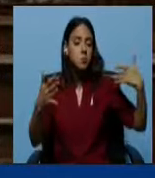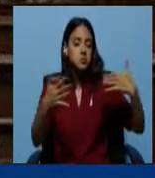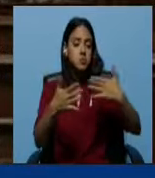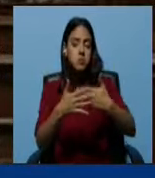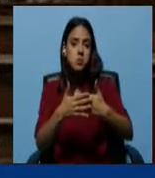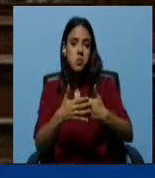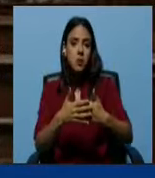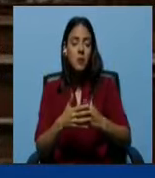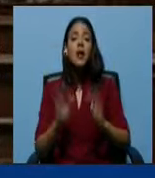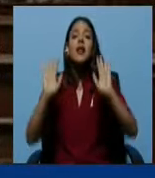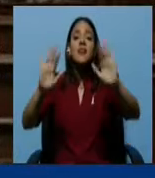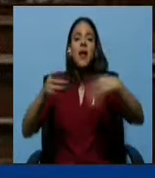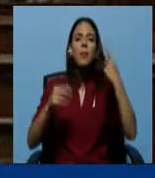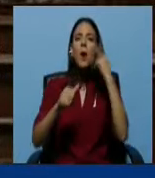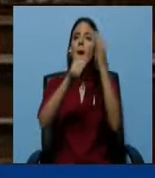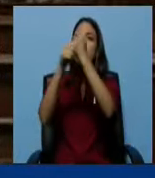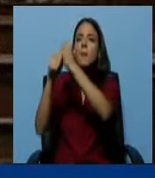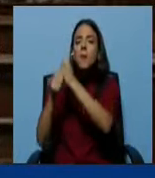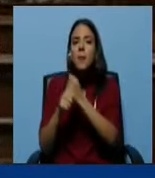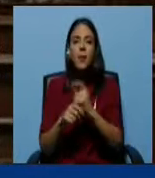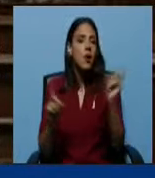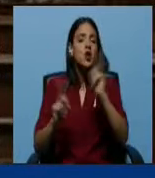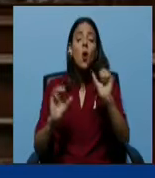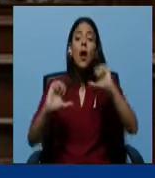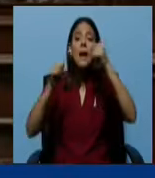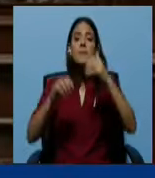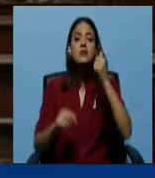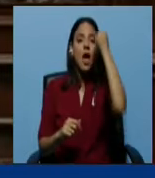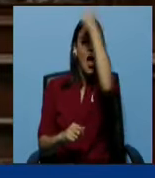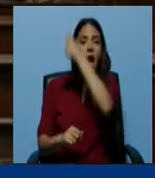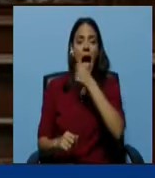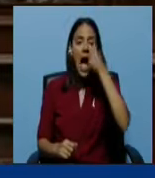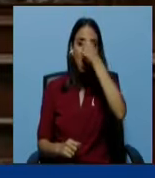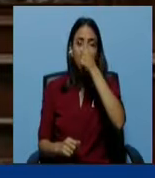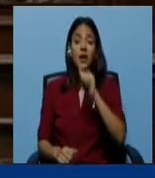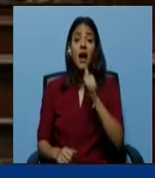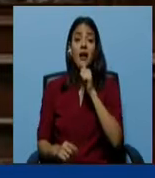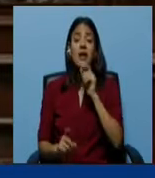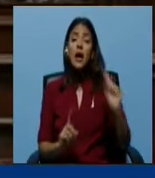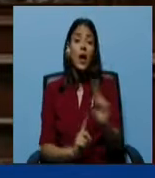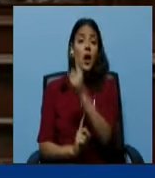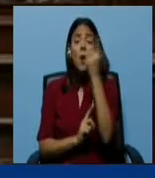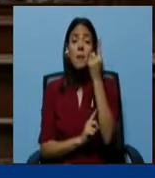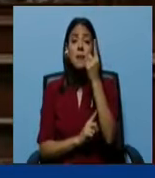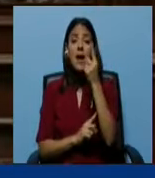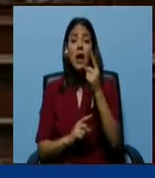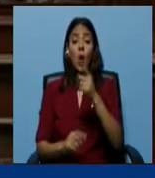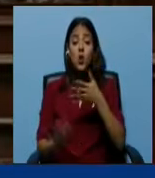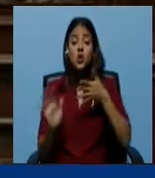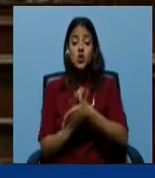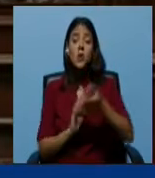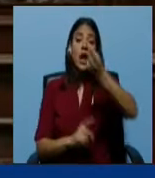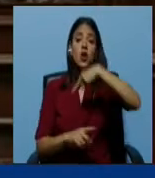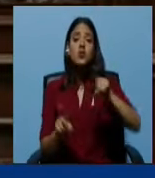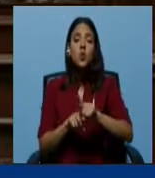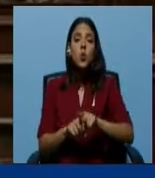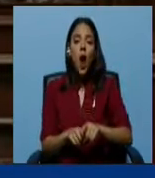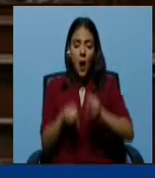Dicen que arrancó en África. O sea que nuestros abuelos, al final, todos los seres humanos somos